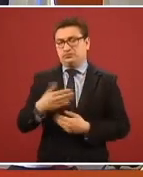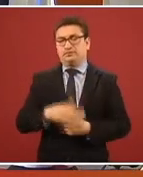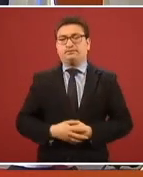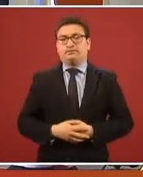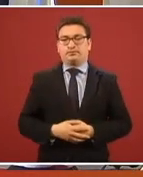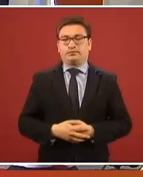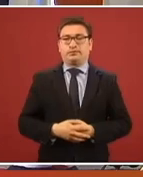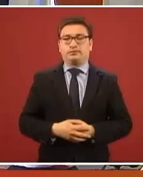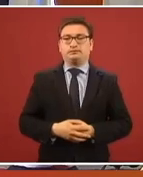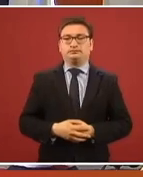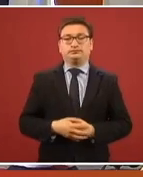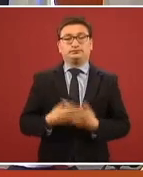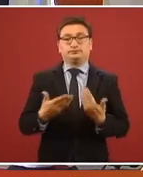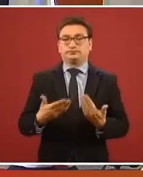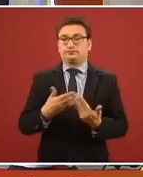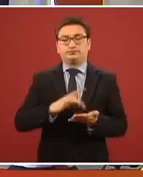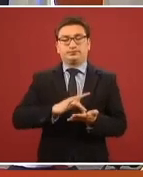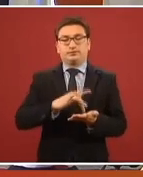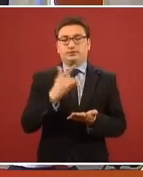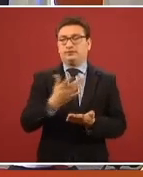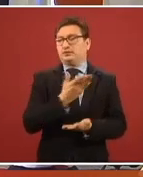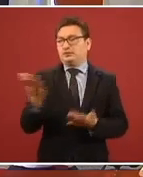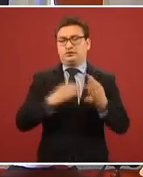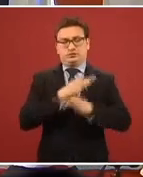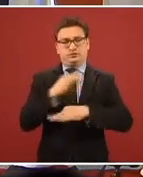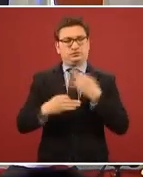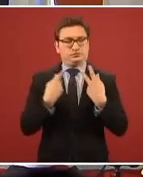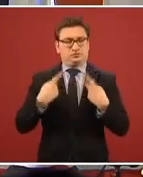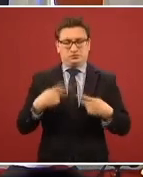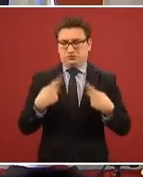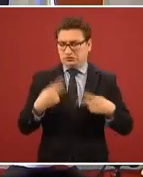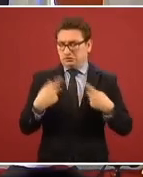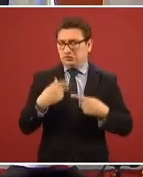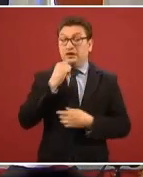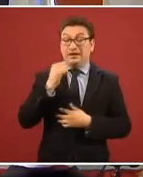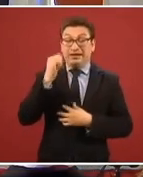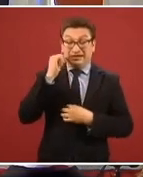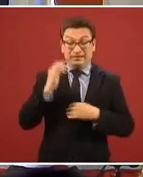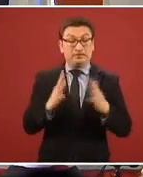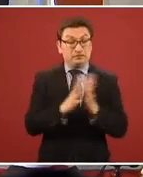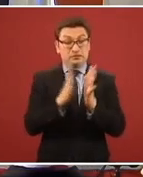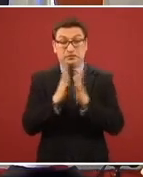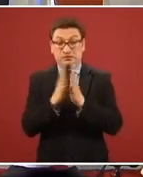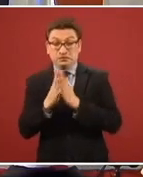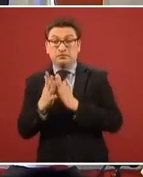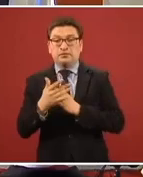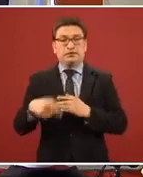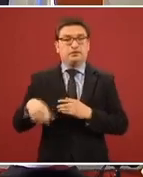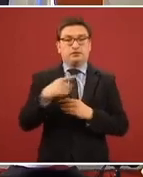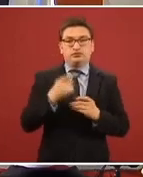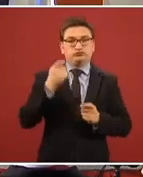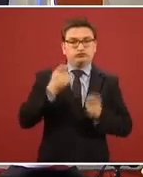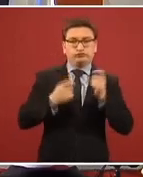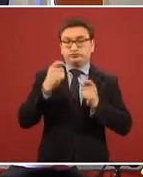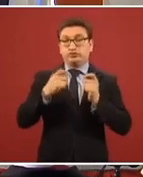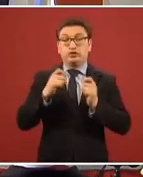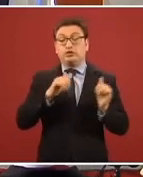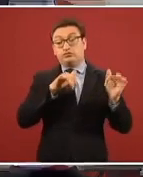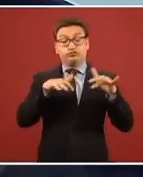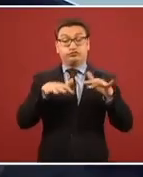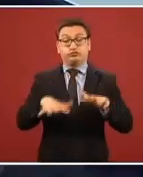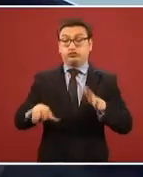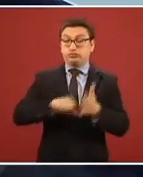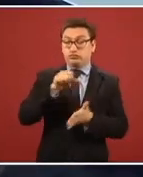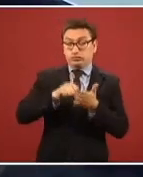pues agradecerle a la ciudadanía que nos acompañó ayer que prácticamente se desbordó al centro cultural los pinos